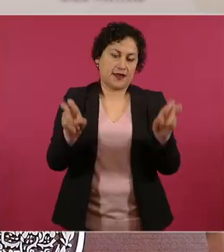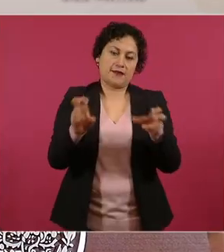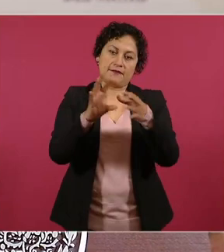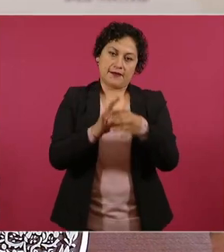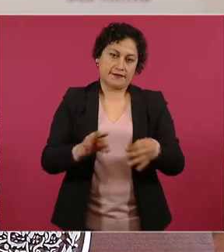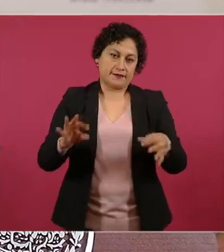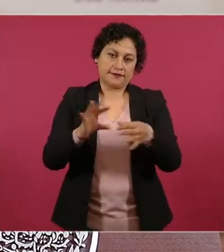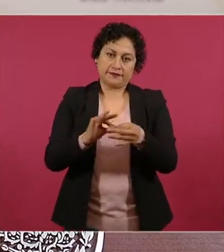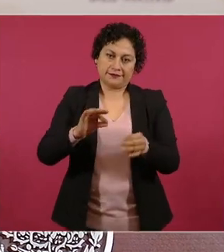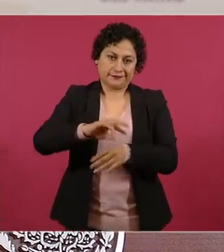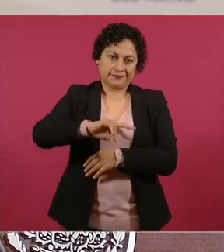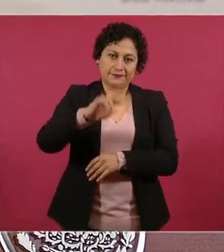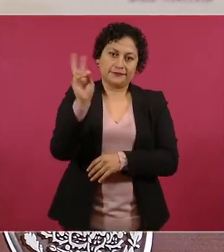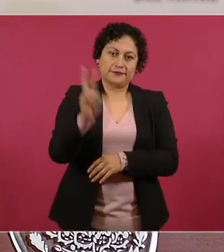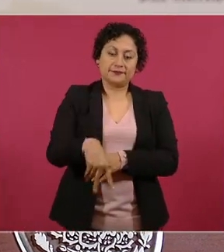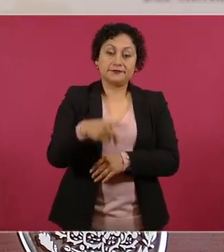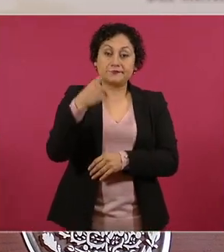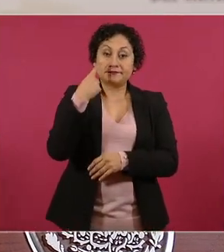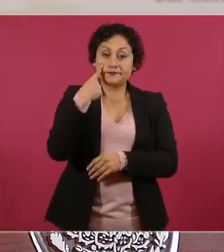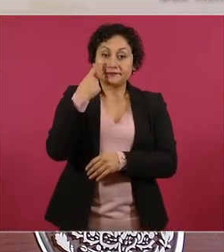realmente un asunto, ¿no?,